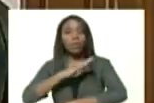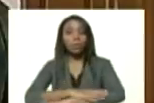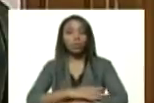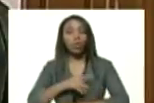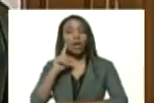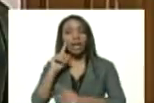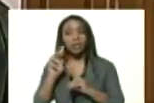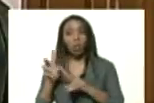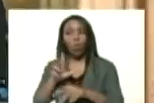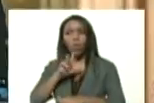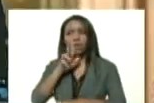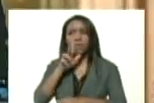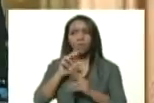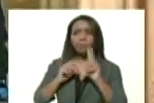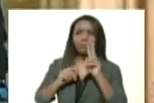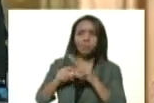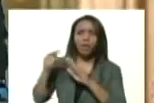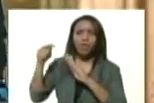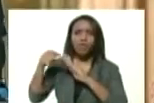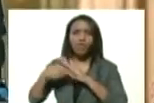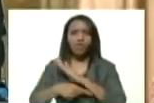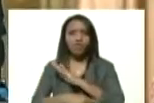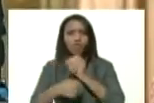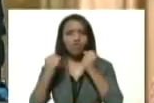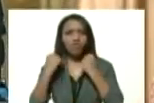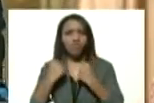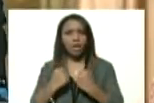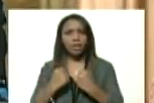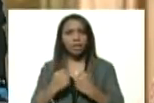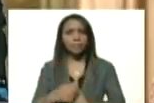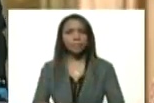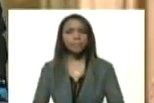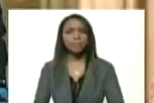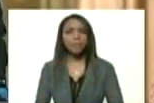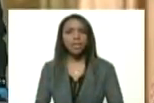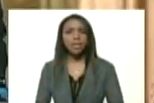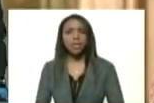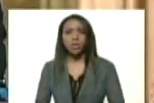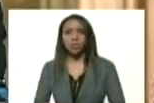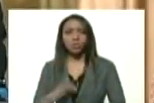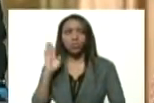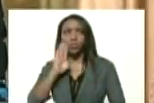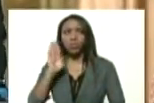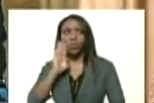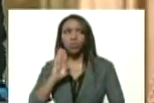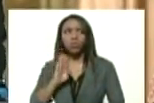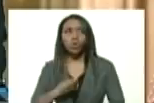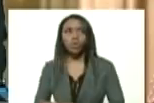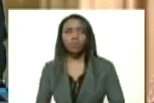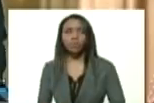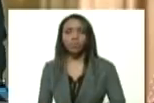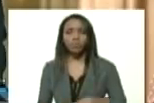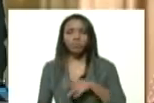extravagante mente extremista vulgar miserable